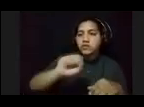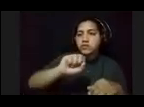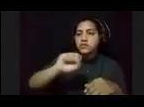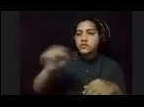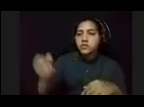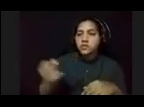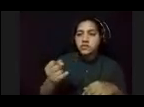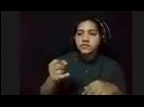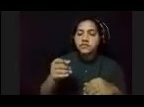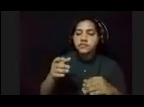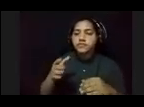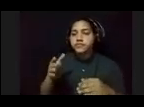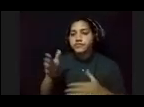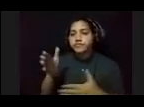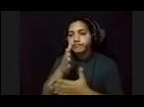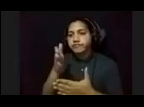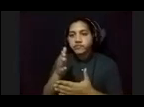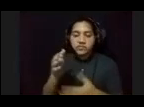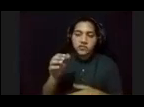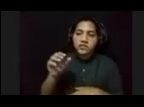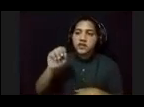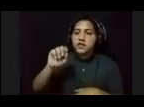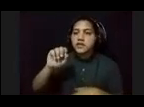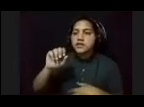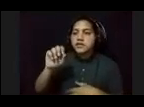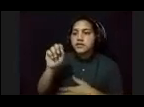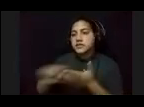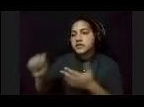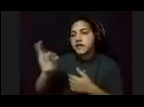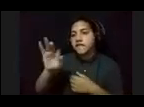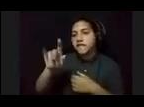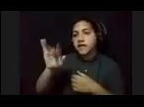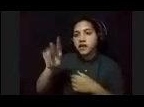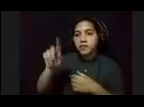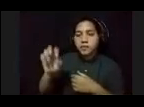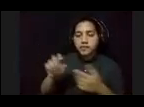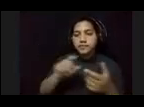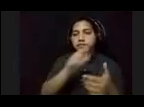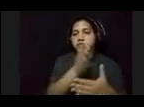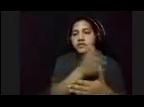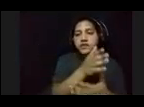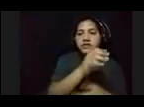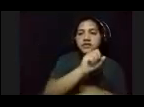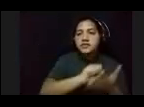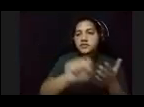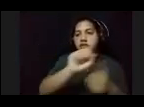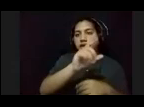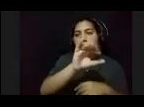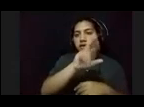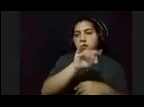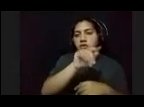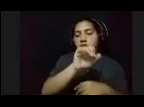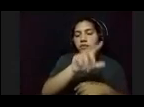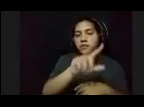los castillos San Felipe del Morro y San Cristóbal. Luego de la invasión holandesa entre